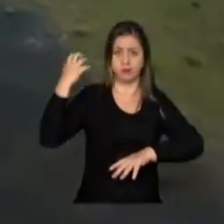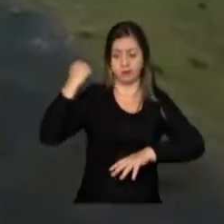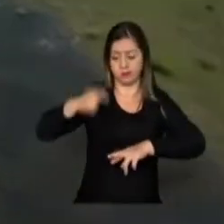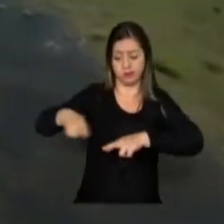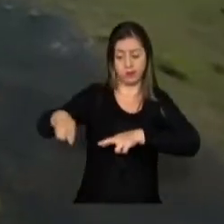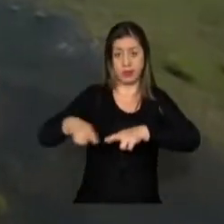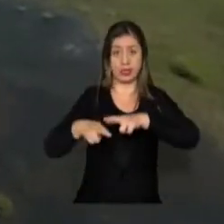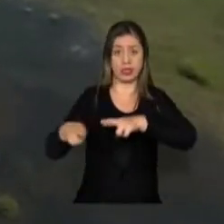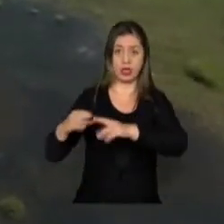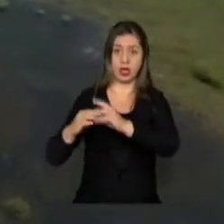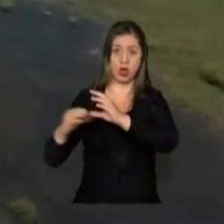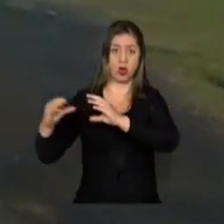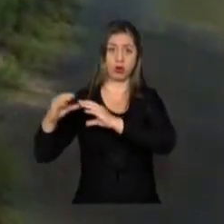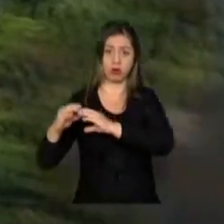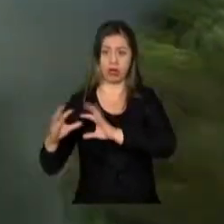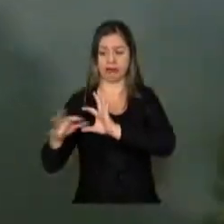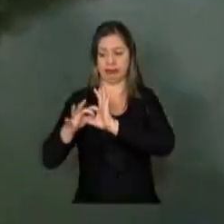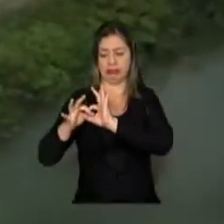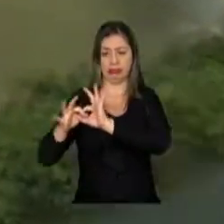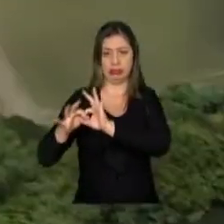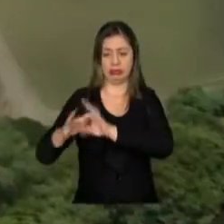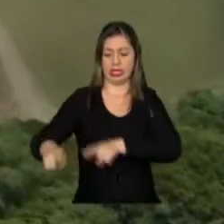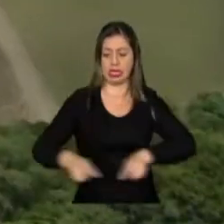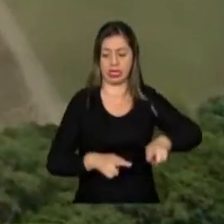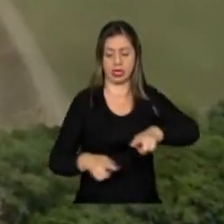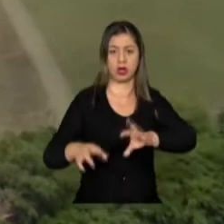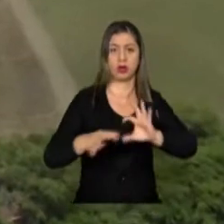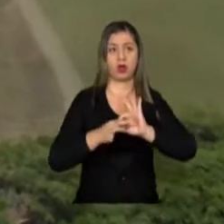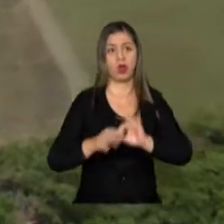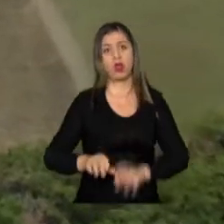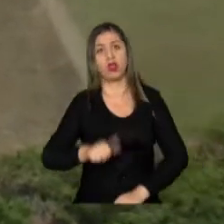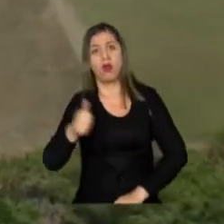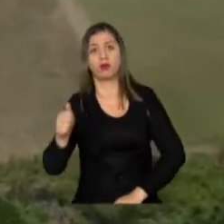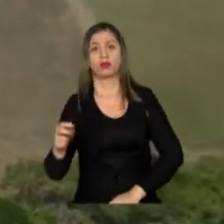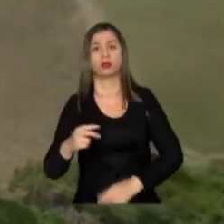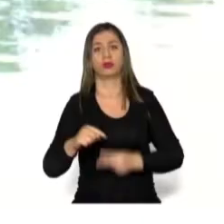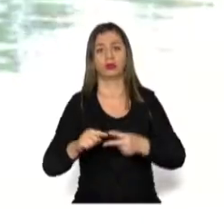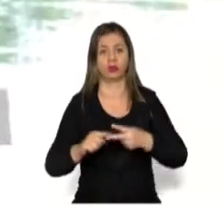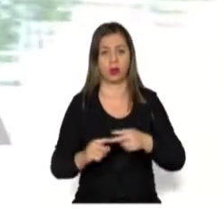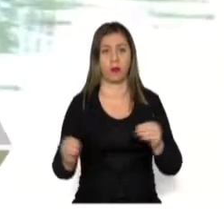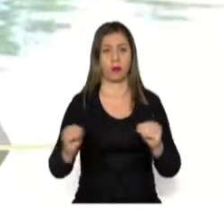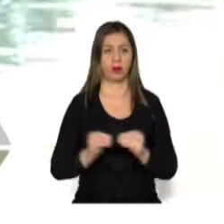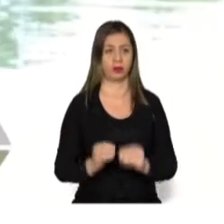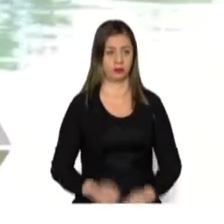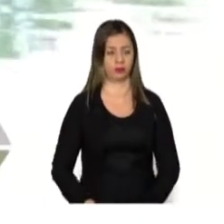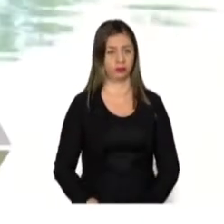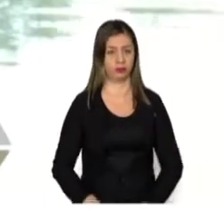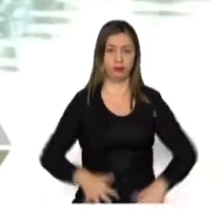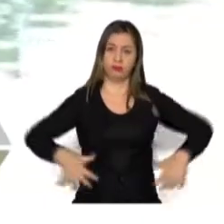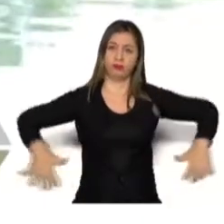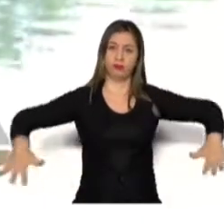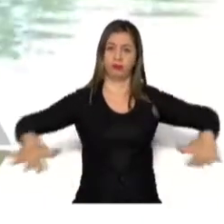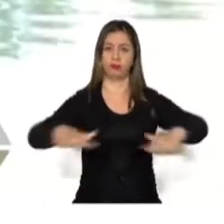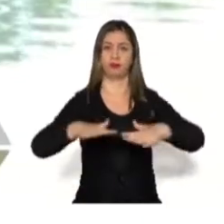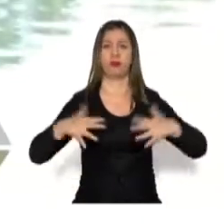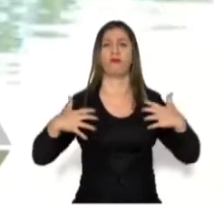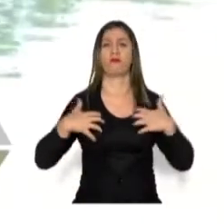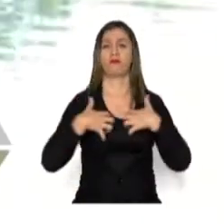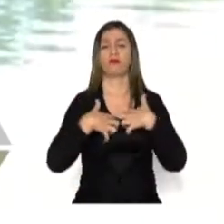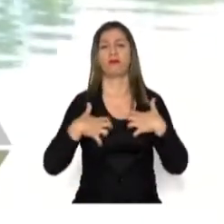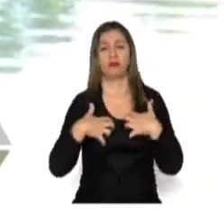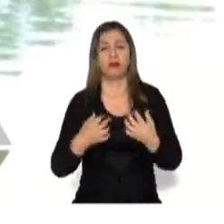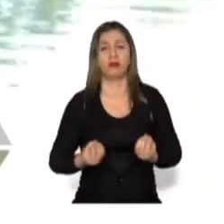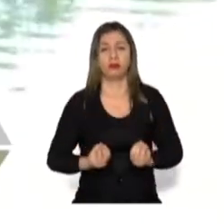del río Cauca, con el que aún tiene relación, así como con dos zanjones principales. Este es un santuario de flora y fauna.